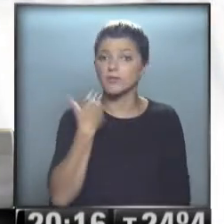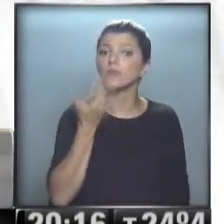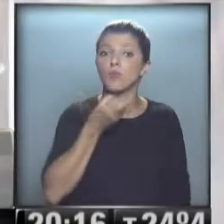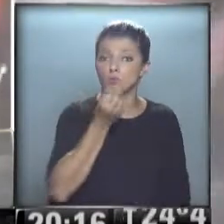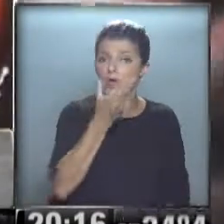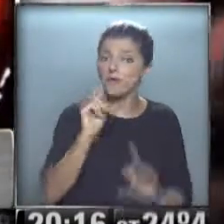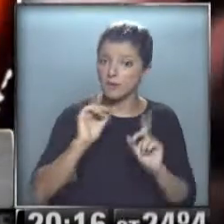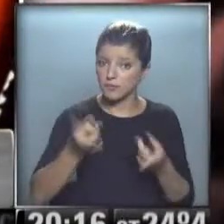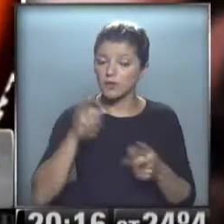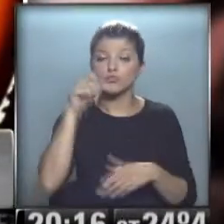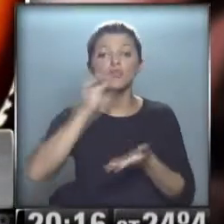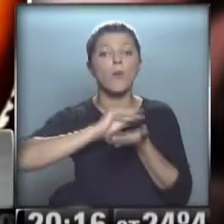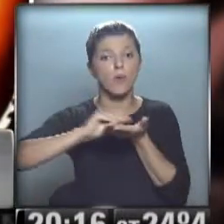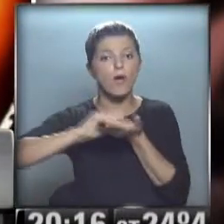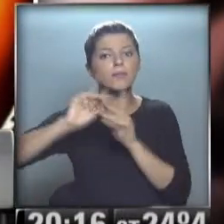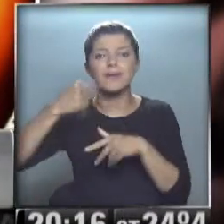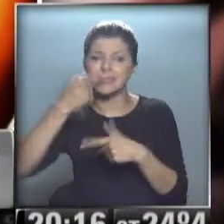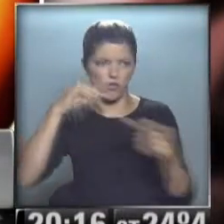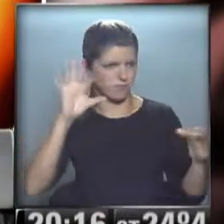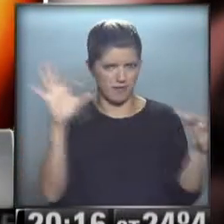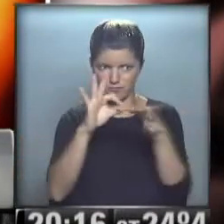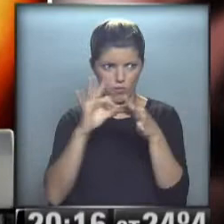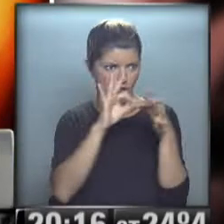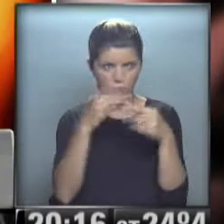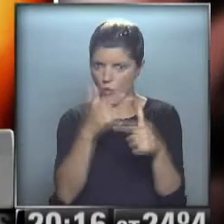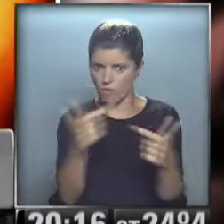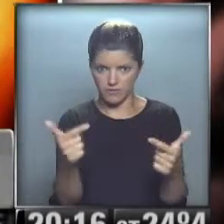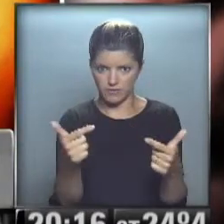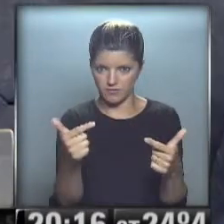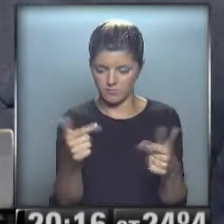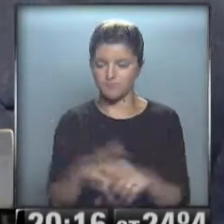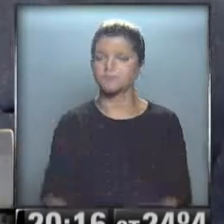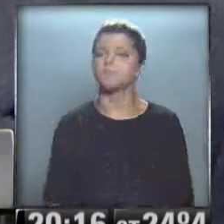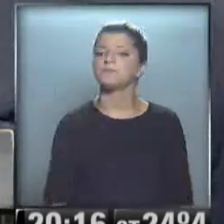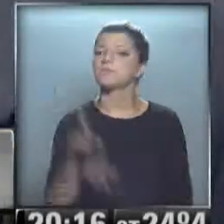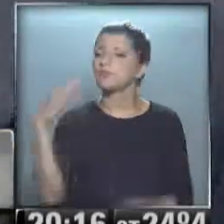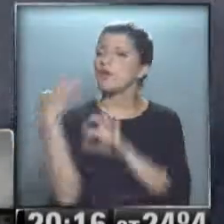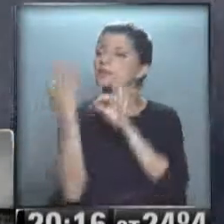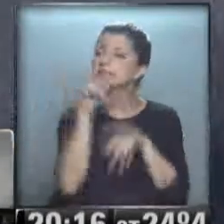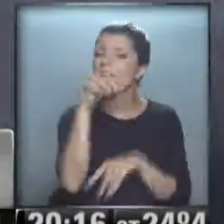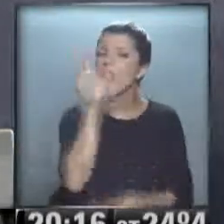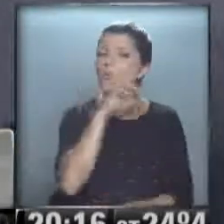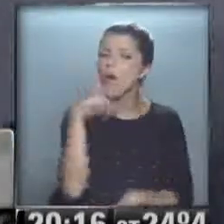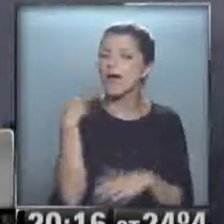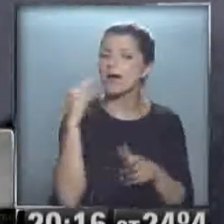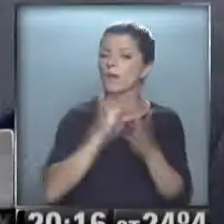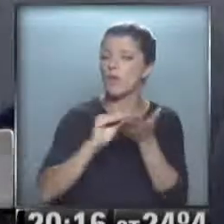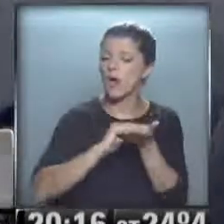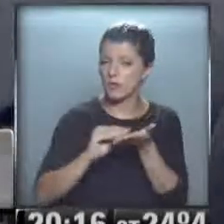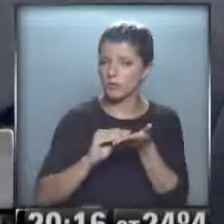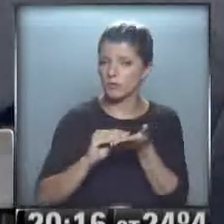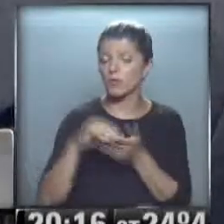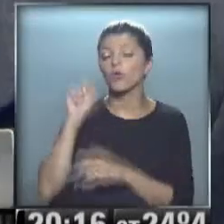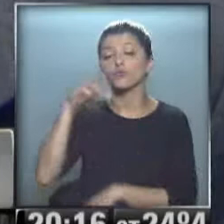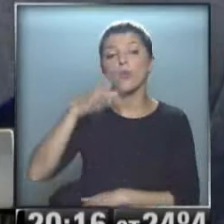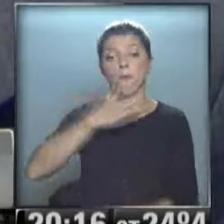abogado, quien rechazó toda vinculación con el caso. ¿Cómo llega usted a la defensa de Zaira Rojas? Bueno, me contacta el